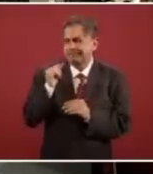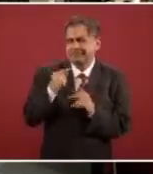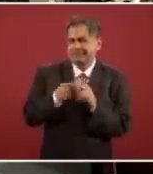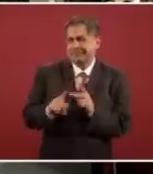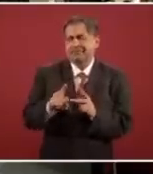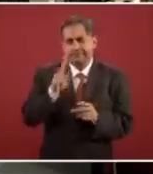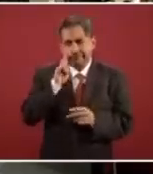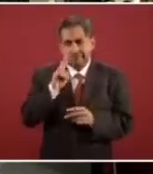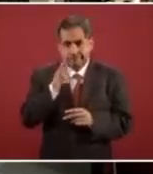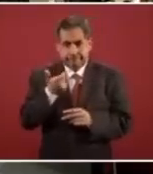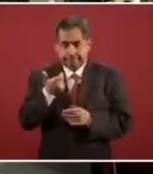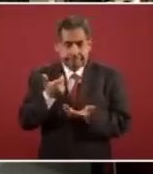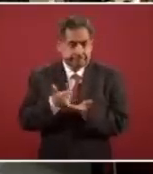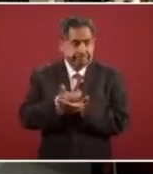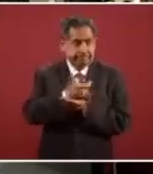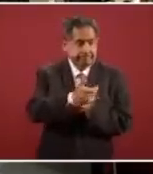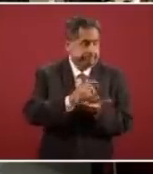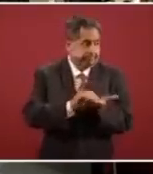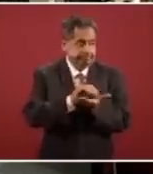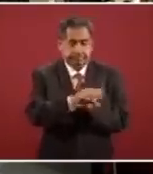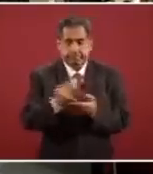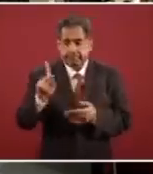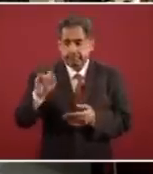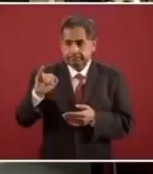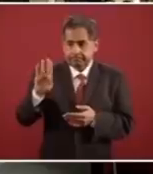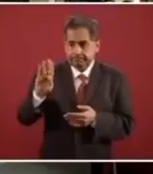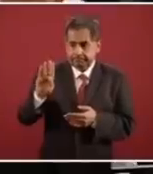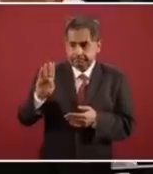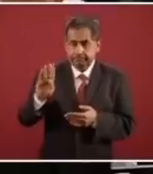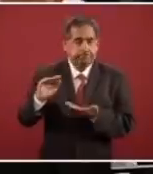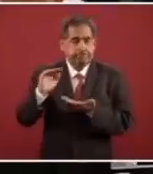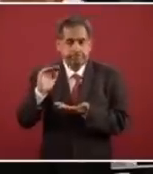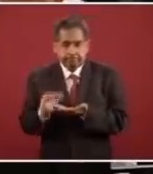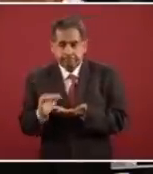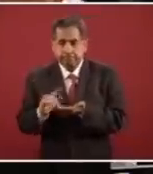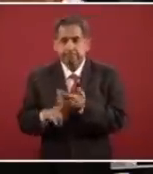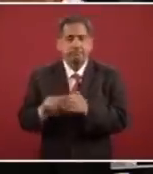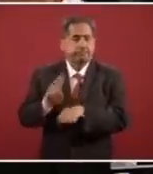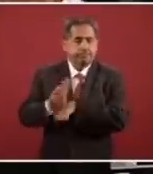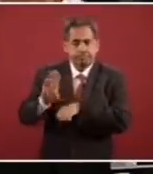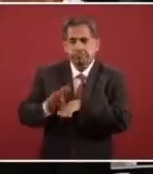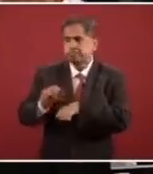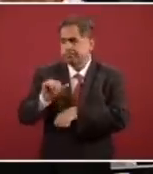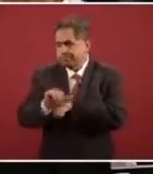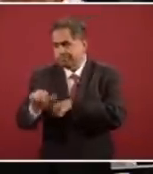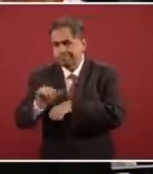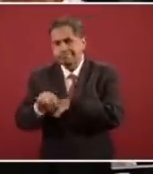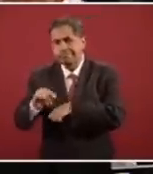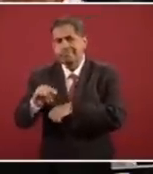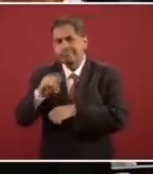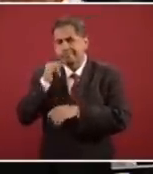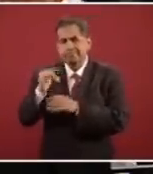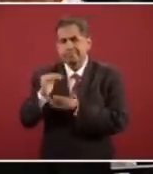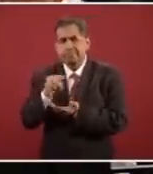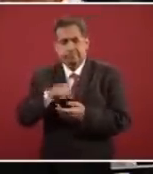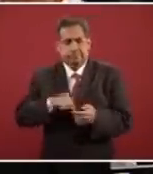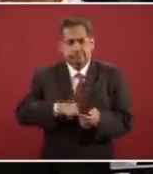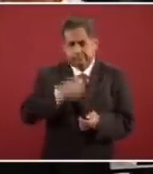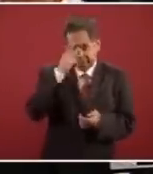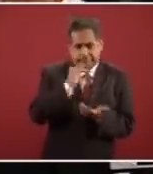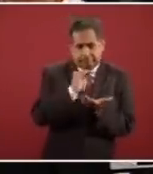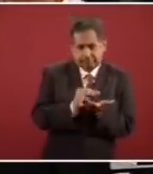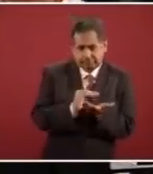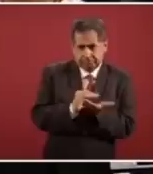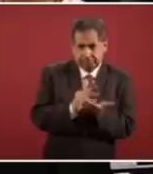o sea, el financiamiento como porcentaje del PIB es menor que en Brasil, que en Argentina y que en Chile. Y también, pues por lo